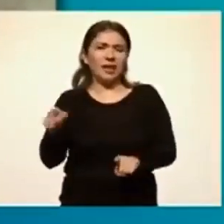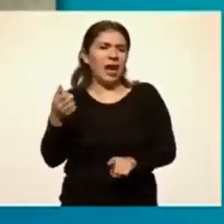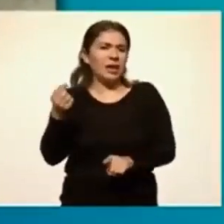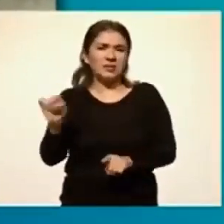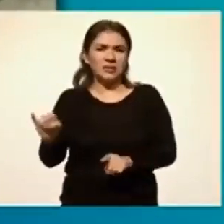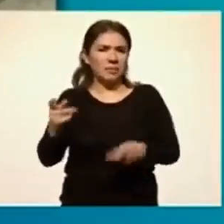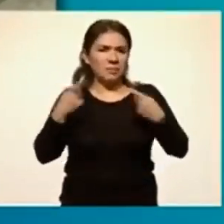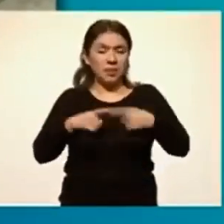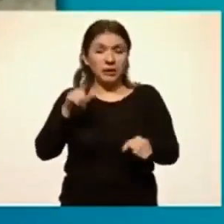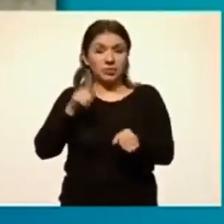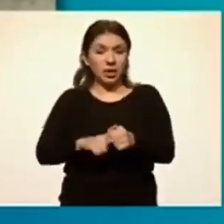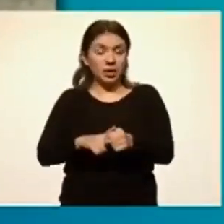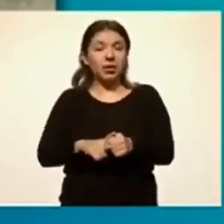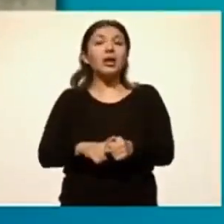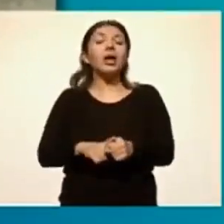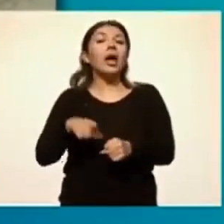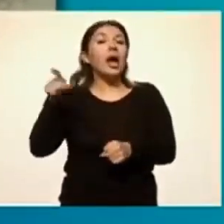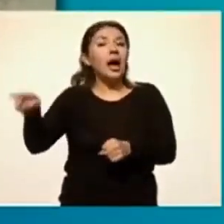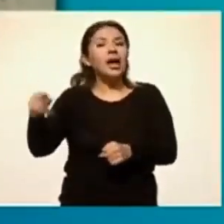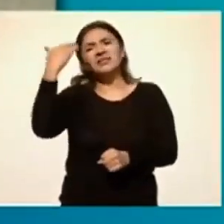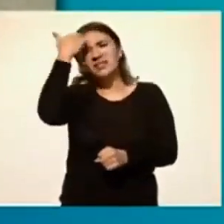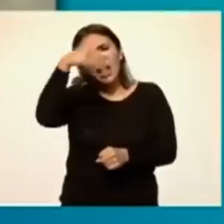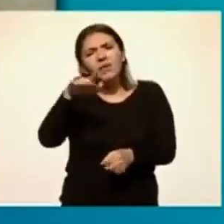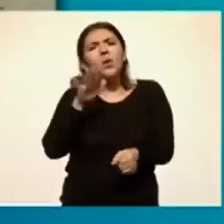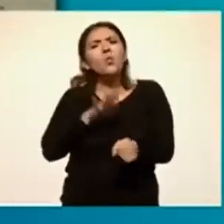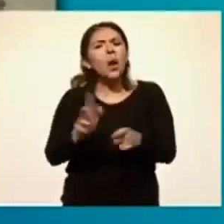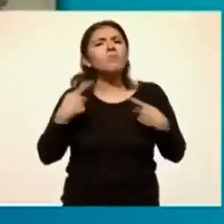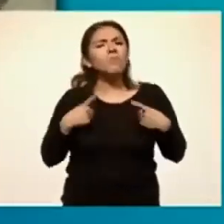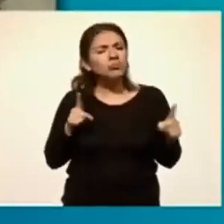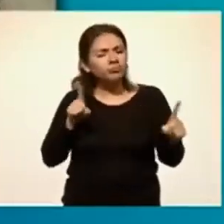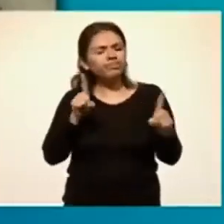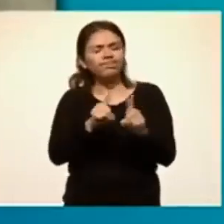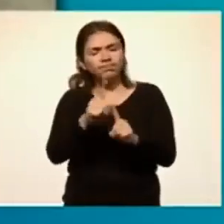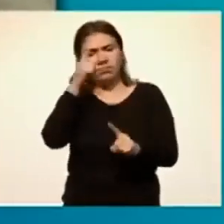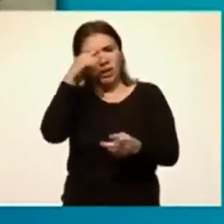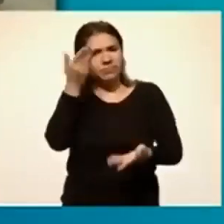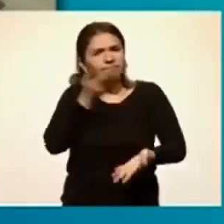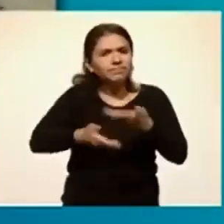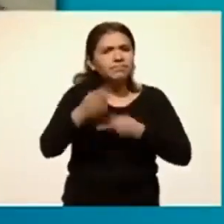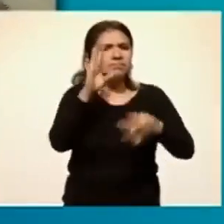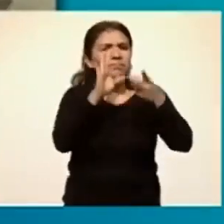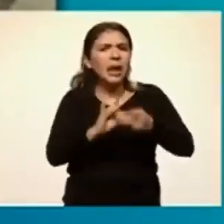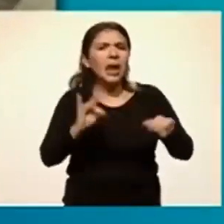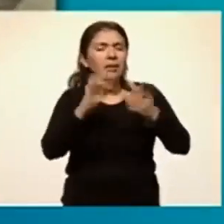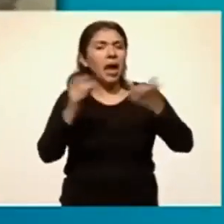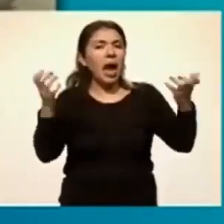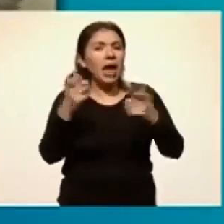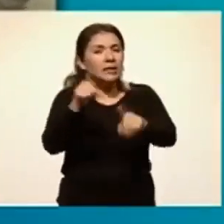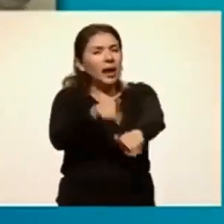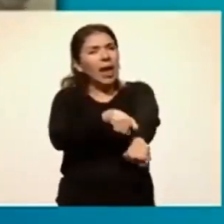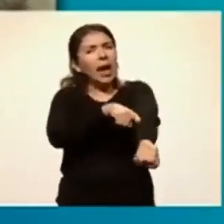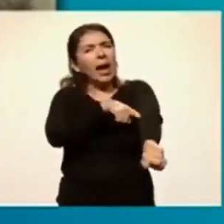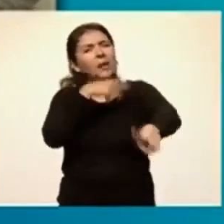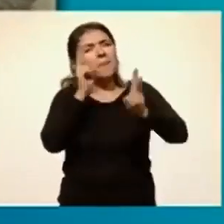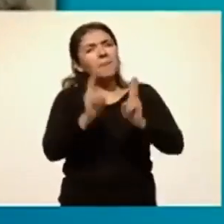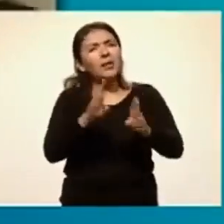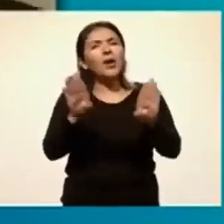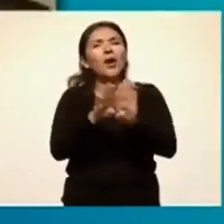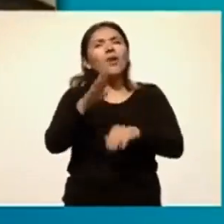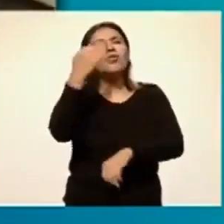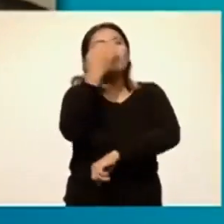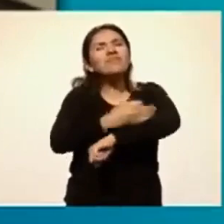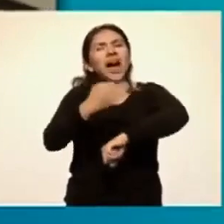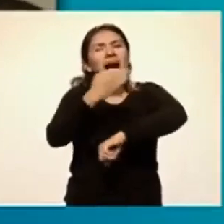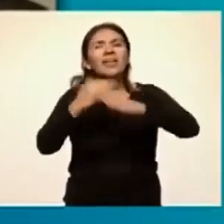mexicanos, sino sabía con quién estar y con quién de repente poder crear esa gran conversación, como en las tardes, en